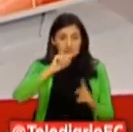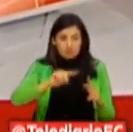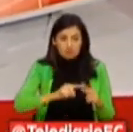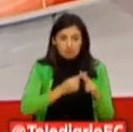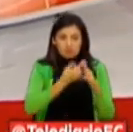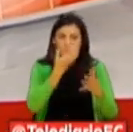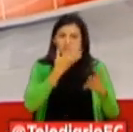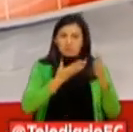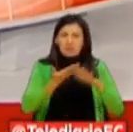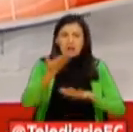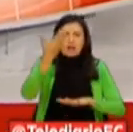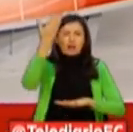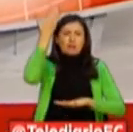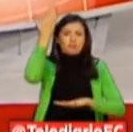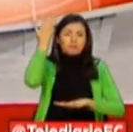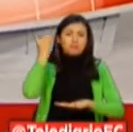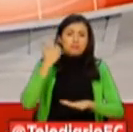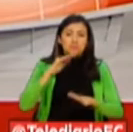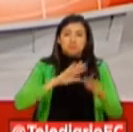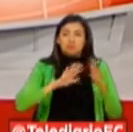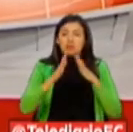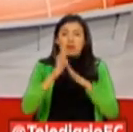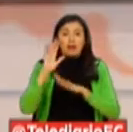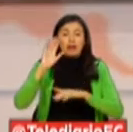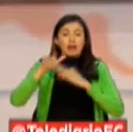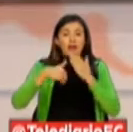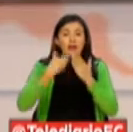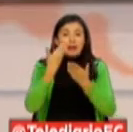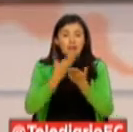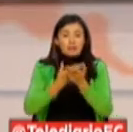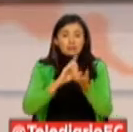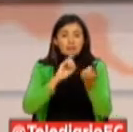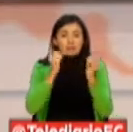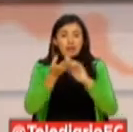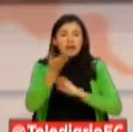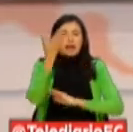siglo XVIII, que llegó ya al XIX con ese nombre.